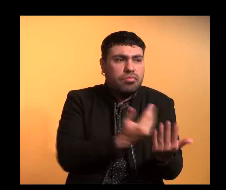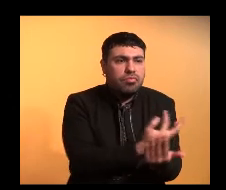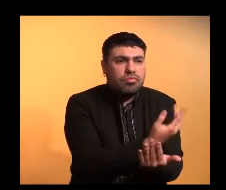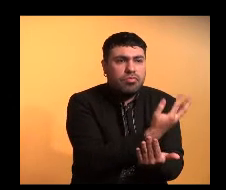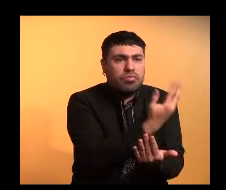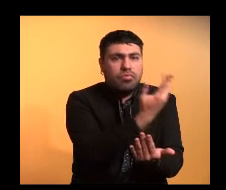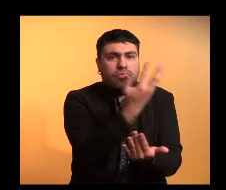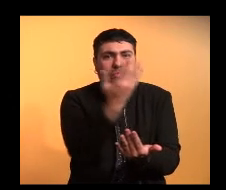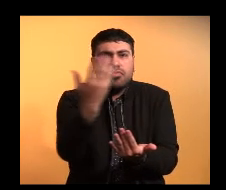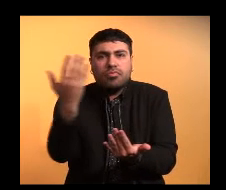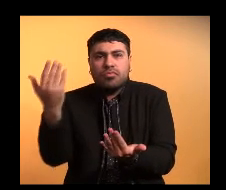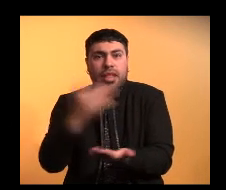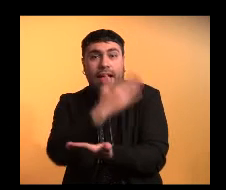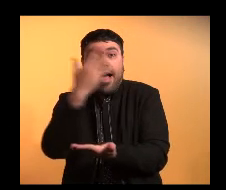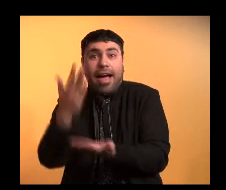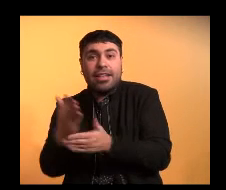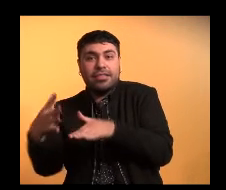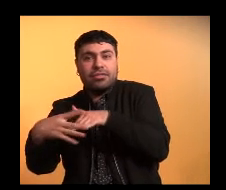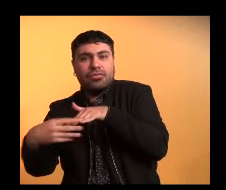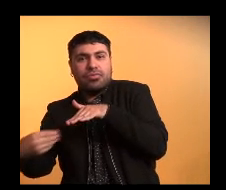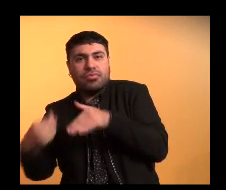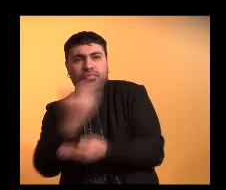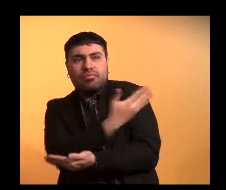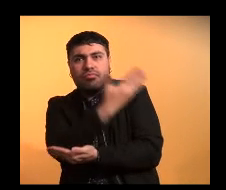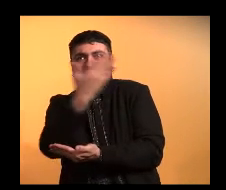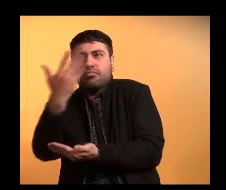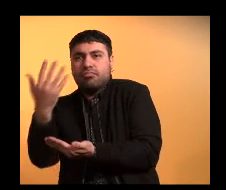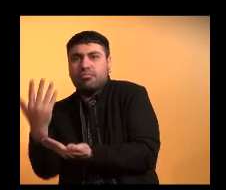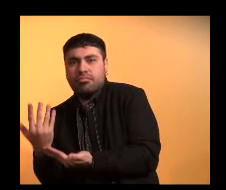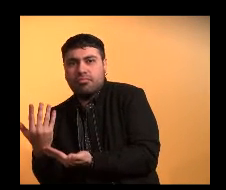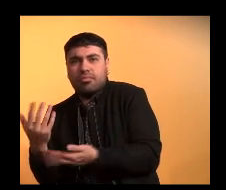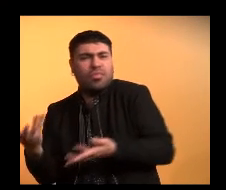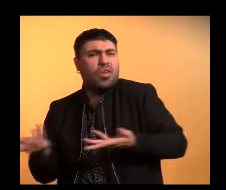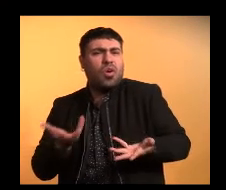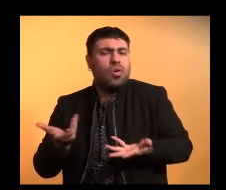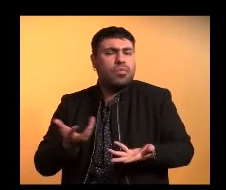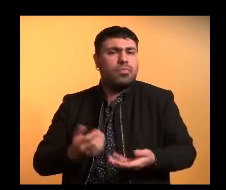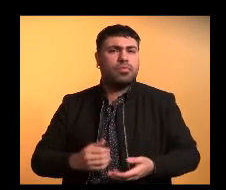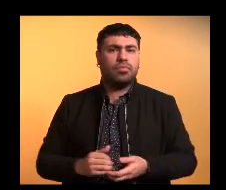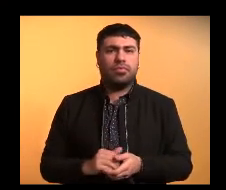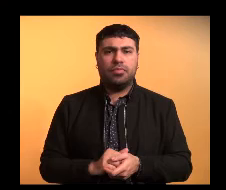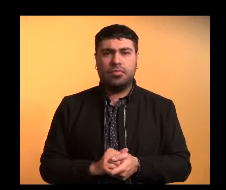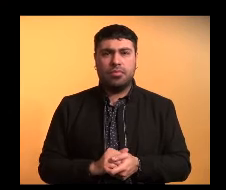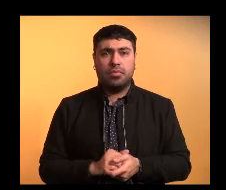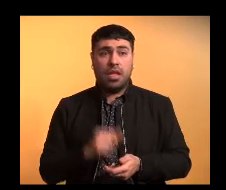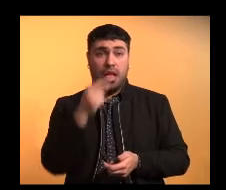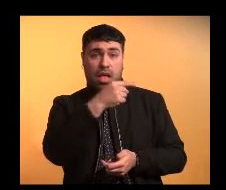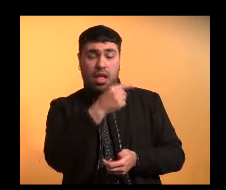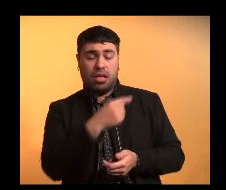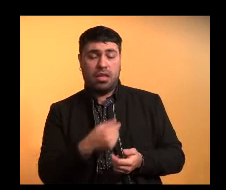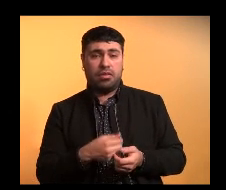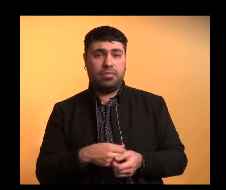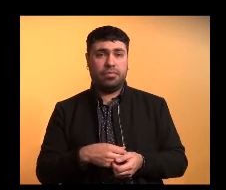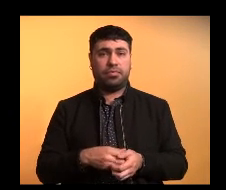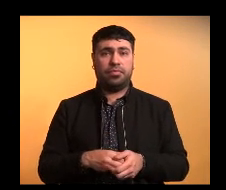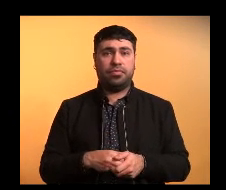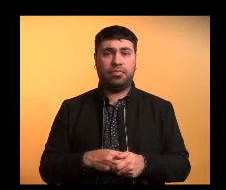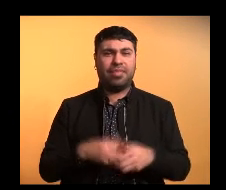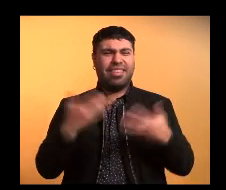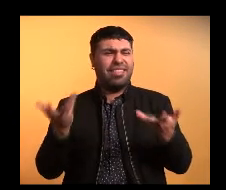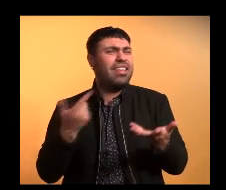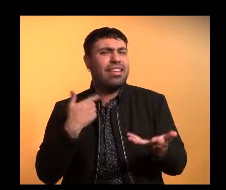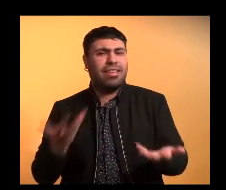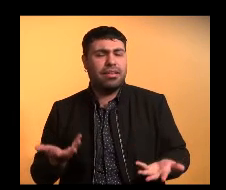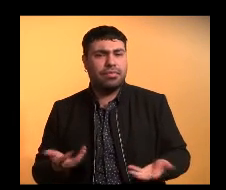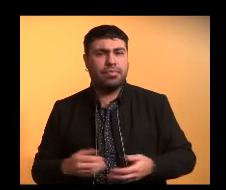de dos islas, South Georgia y las Kerguelen, que ustedes ven acá indicadas en este mapa. Entonces lo que